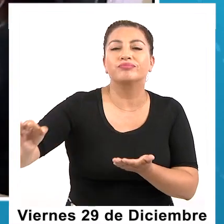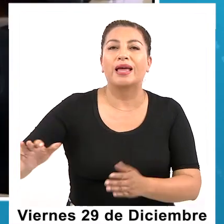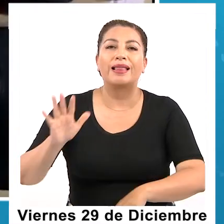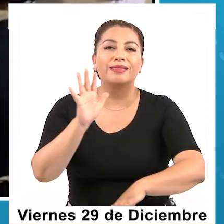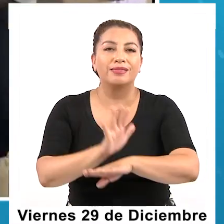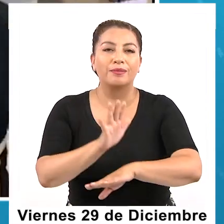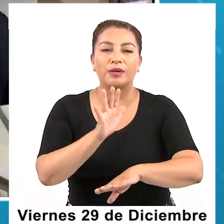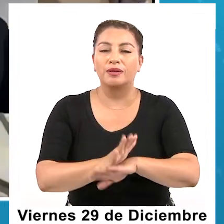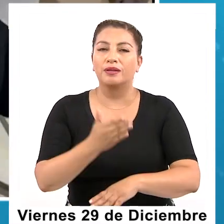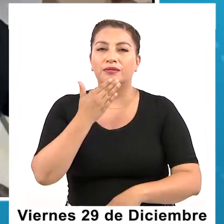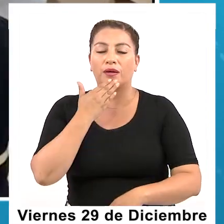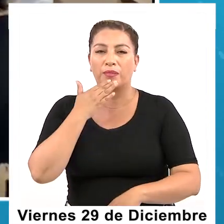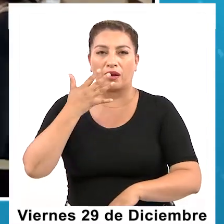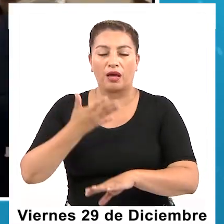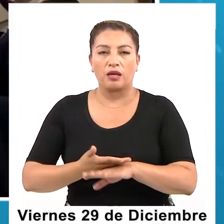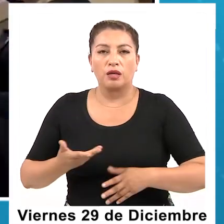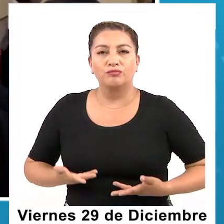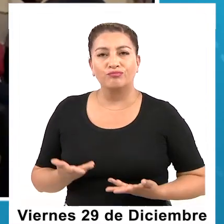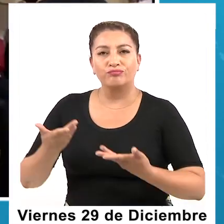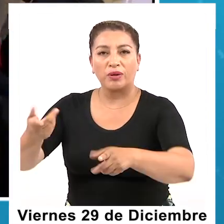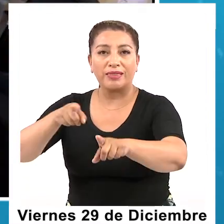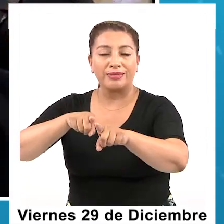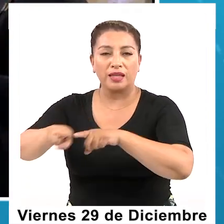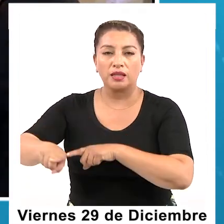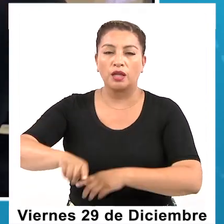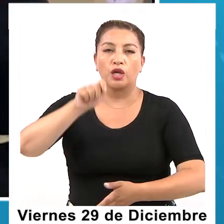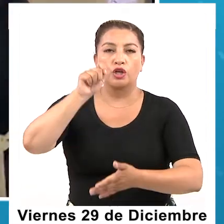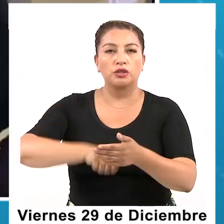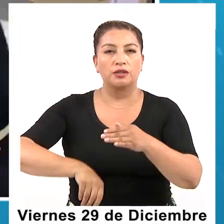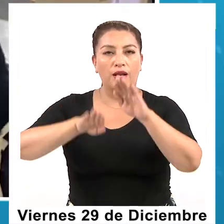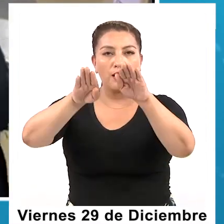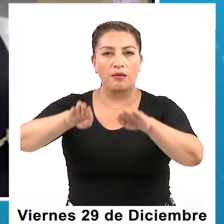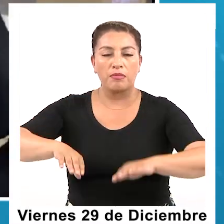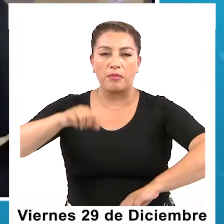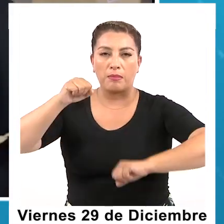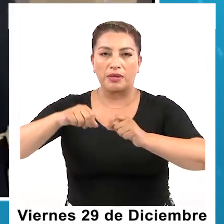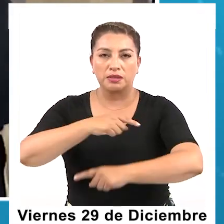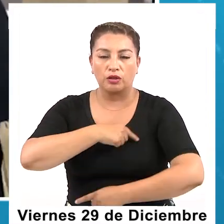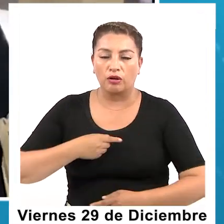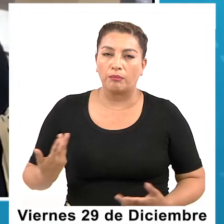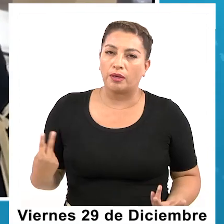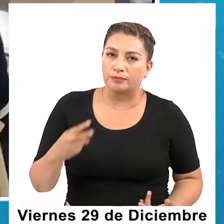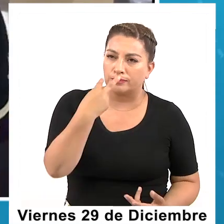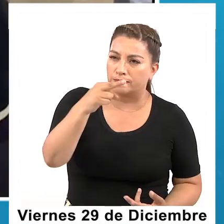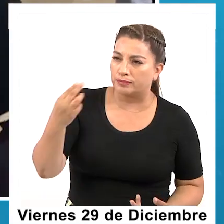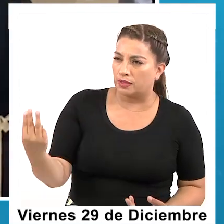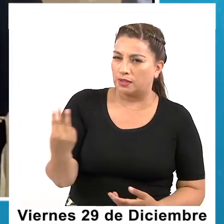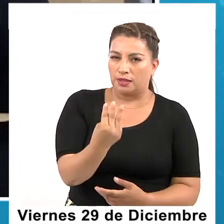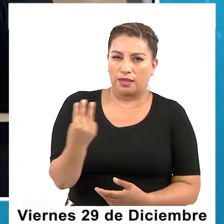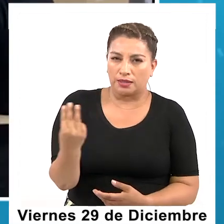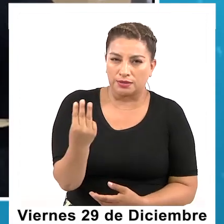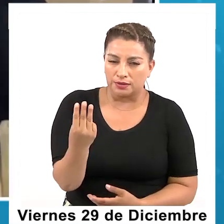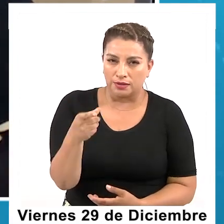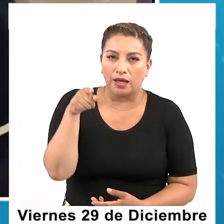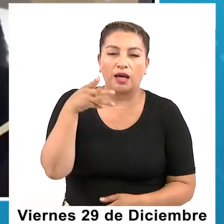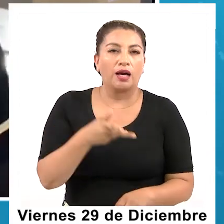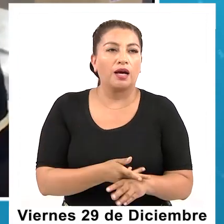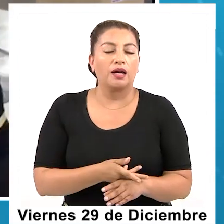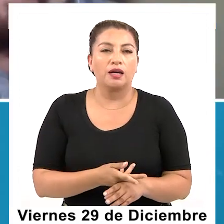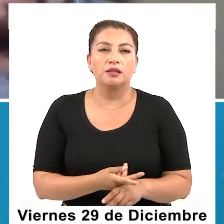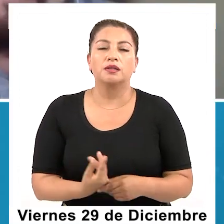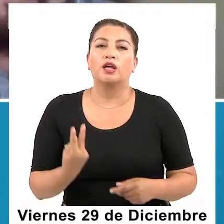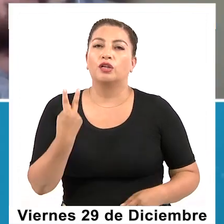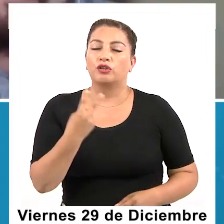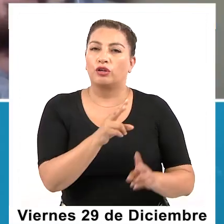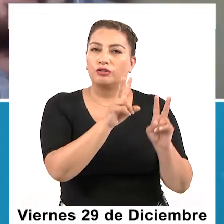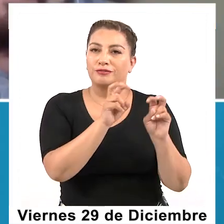que también se hace un traspaso directo y se contrata a las mismas empresas involucradas. Entonces, han habido dos actos